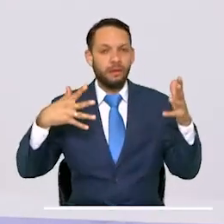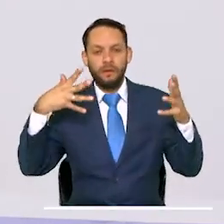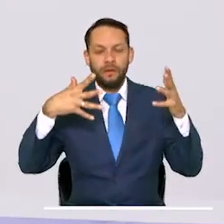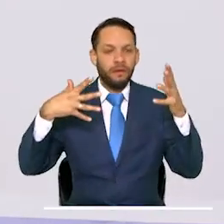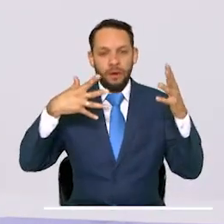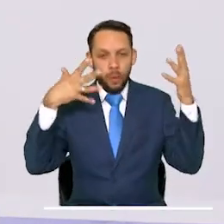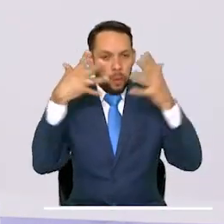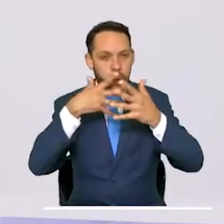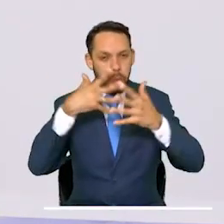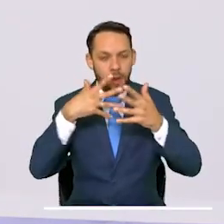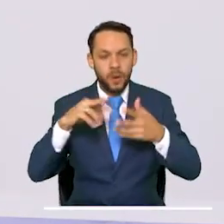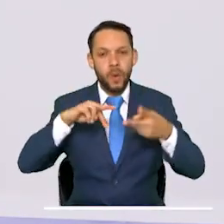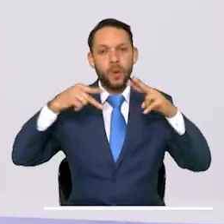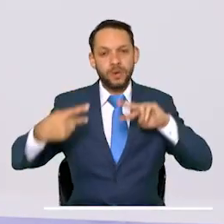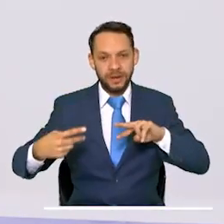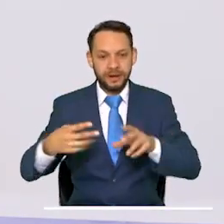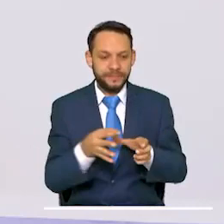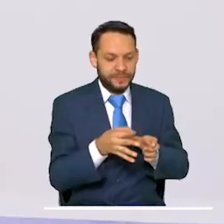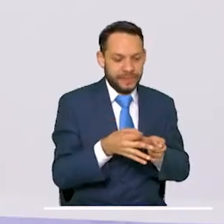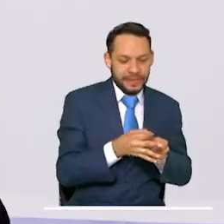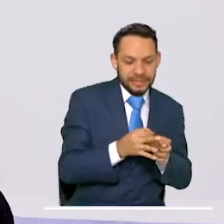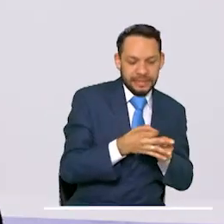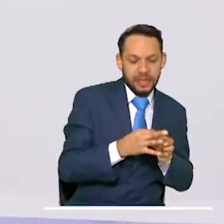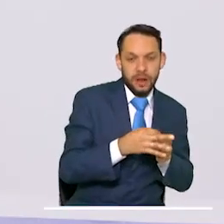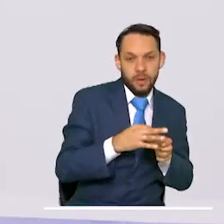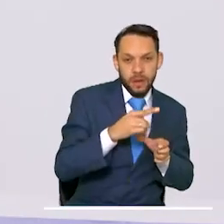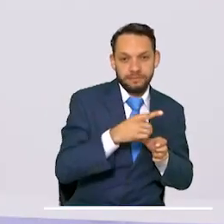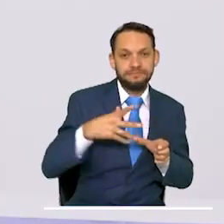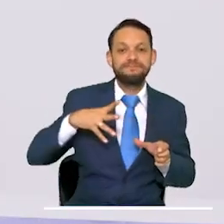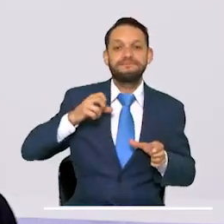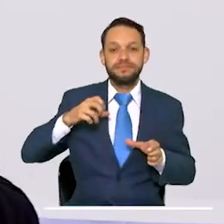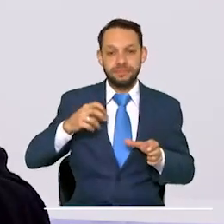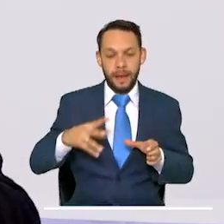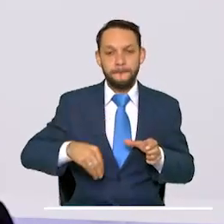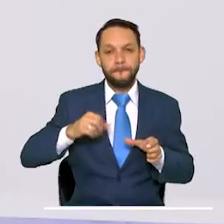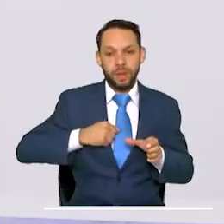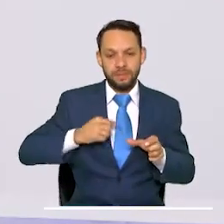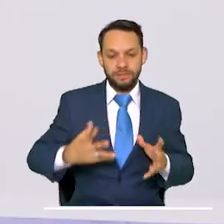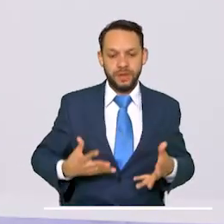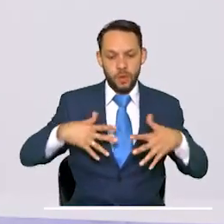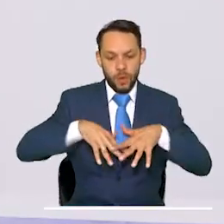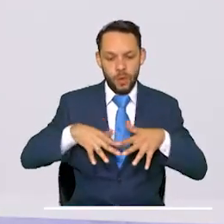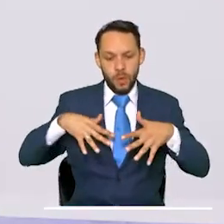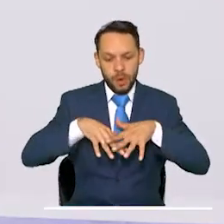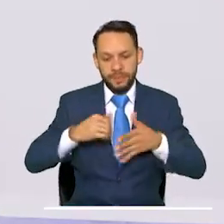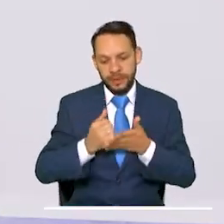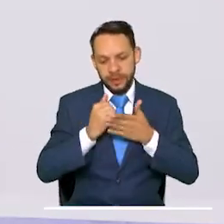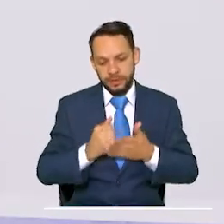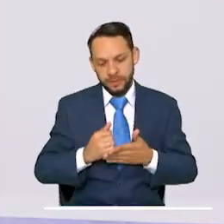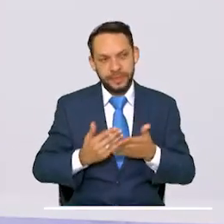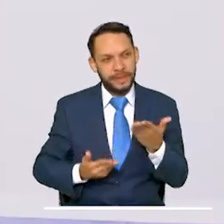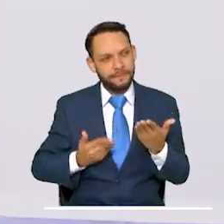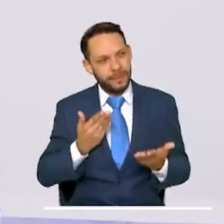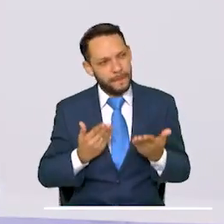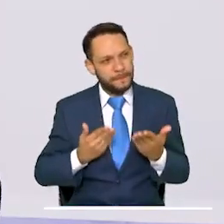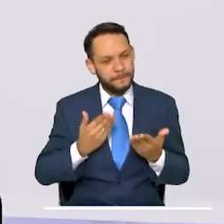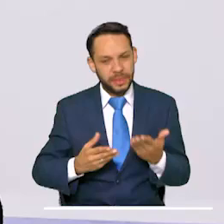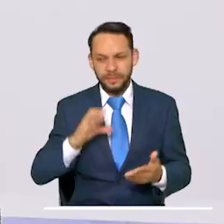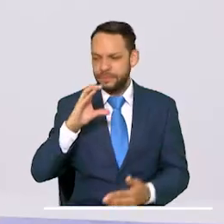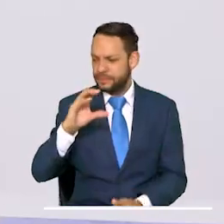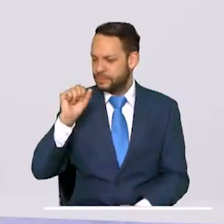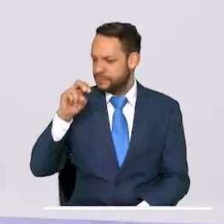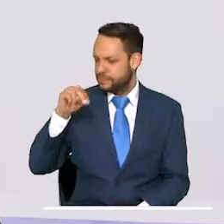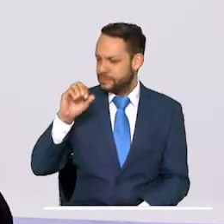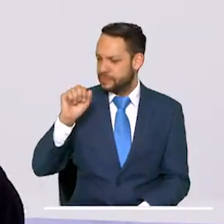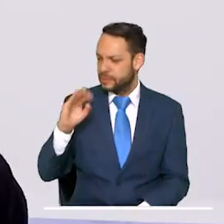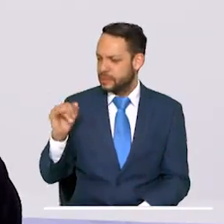saben qué hacer. En cambio, la célula normal, la célula sana, tiene una gran capacidad de adaptarse. Entonces, hay también ese efecto cannabinoide modulando el